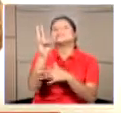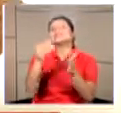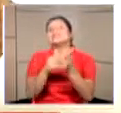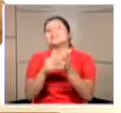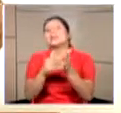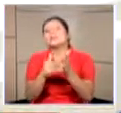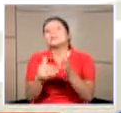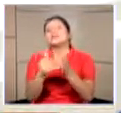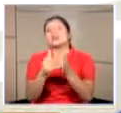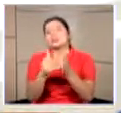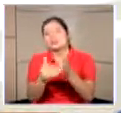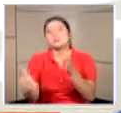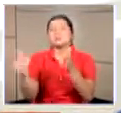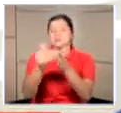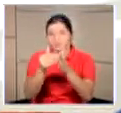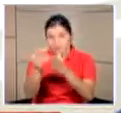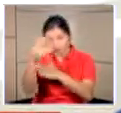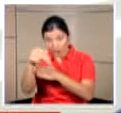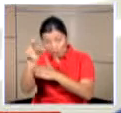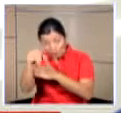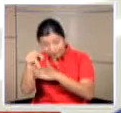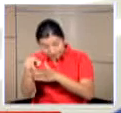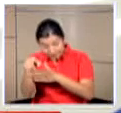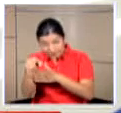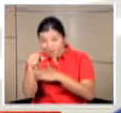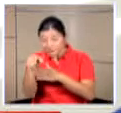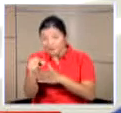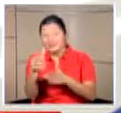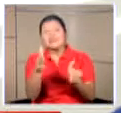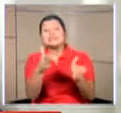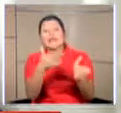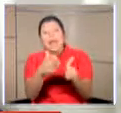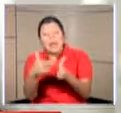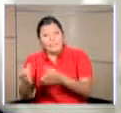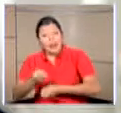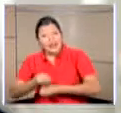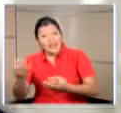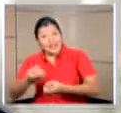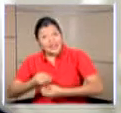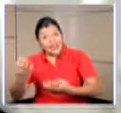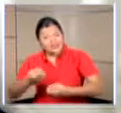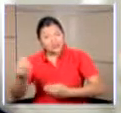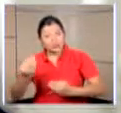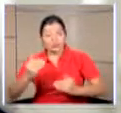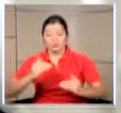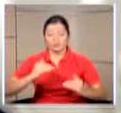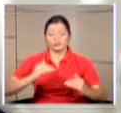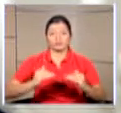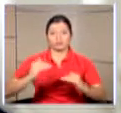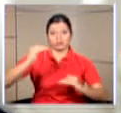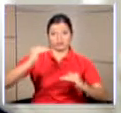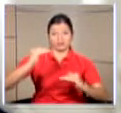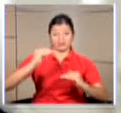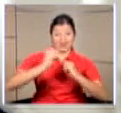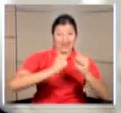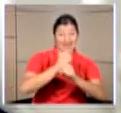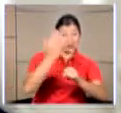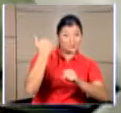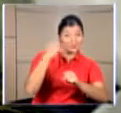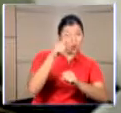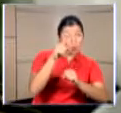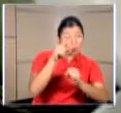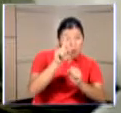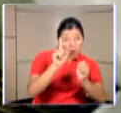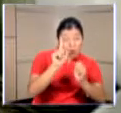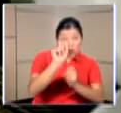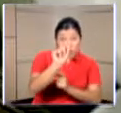de colones. Este plan de gastos del gobierno creció con respecto al año anterior en 1,27 billones de colones,